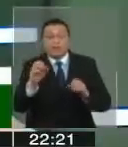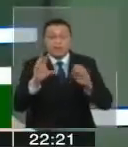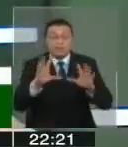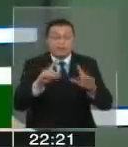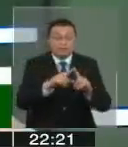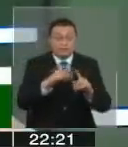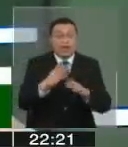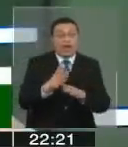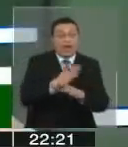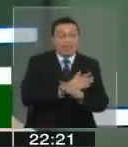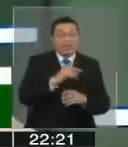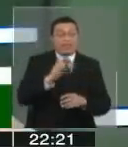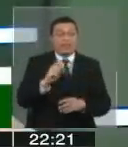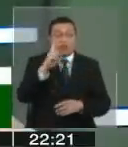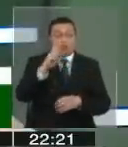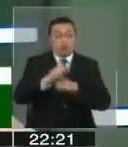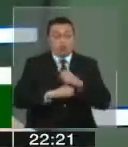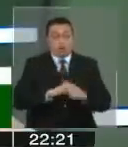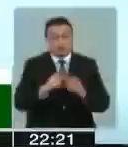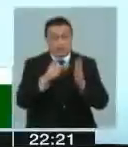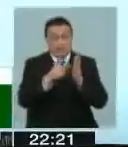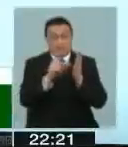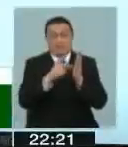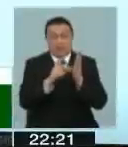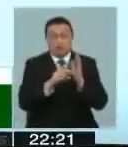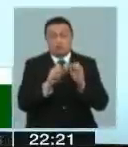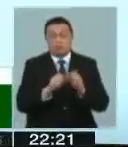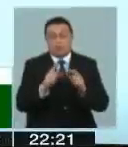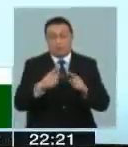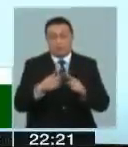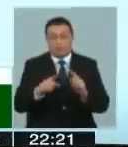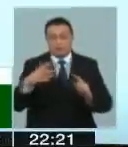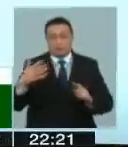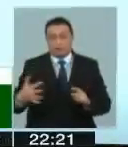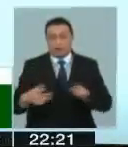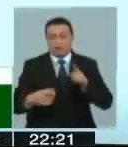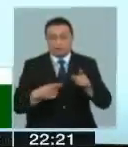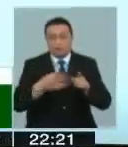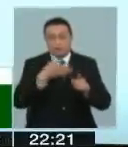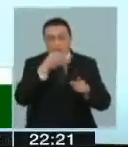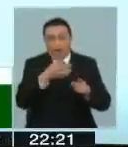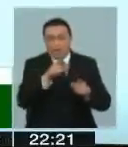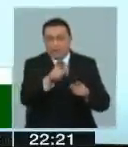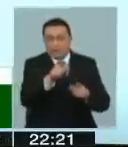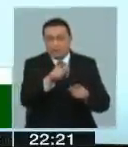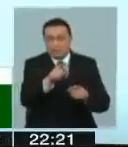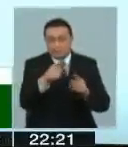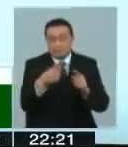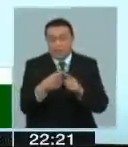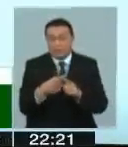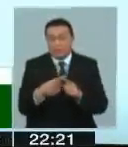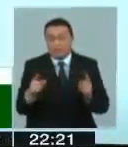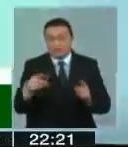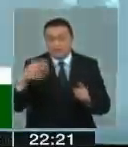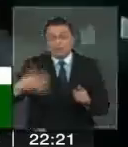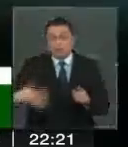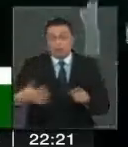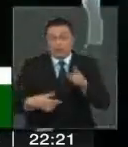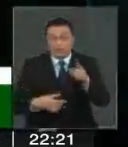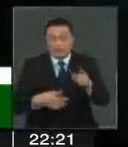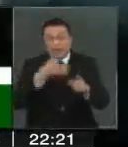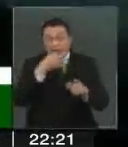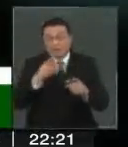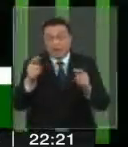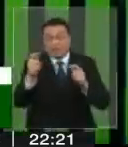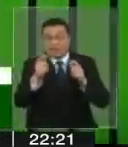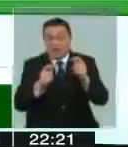antes del año. Antes del año. Sí. Y eso va a marcar una diferencia importante, me imagino, porque tú ya insinuabas, Andrea, que la diferencia cuando